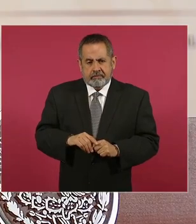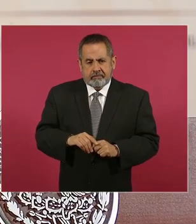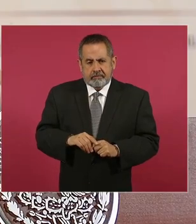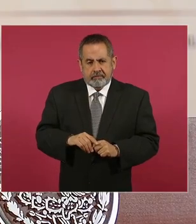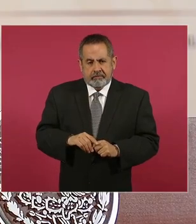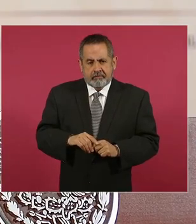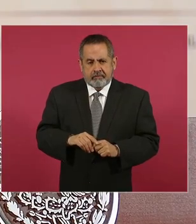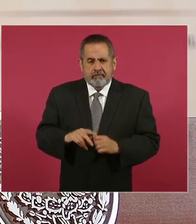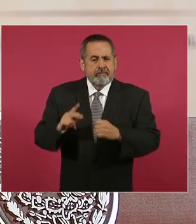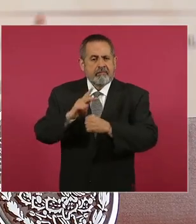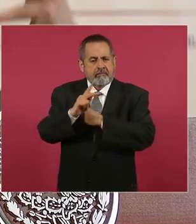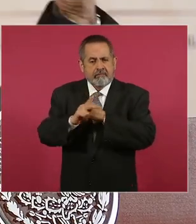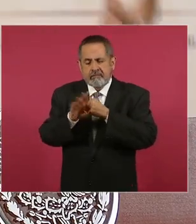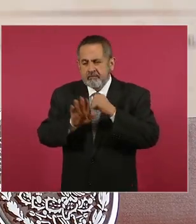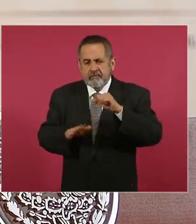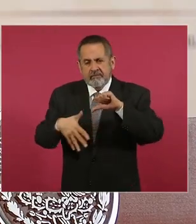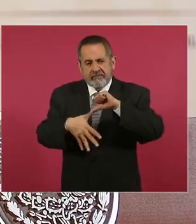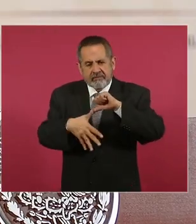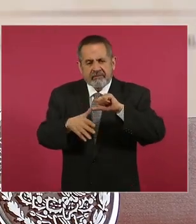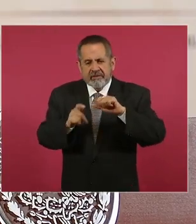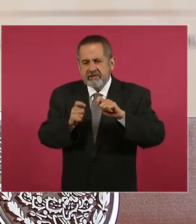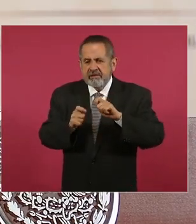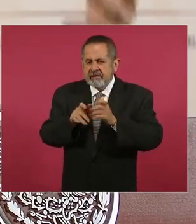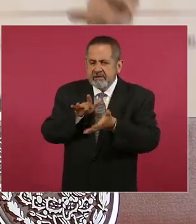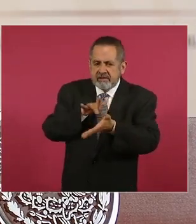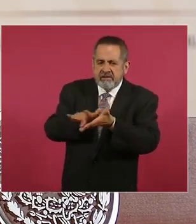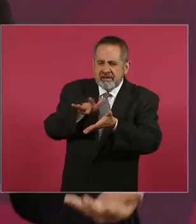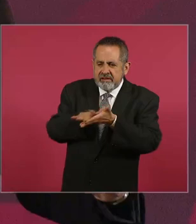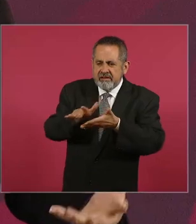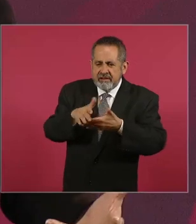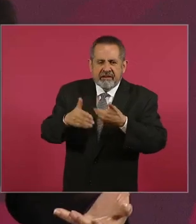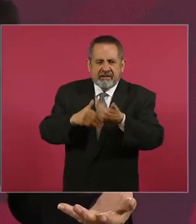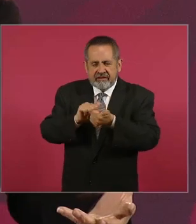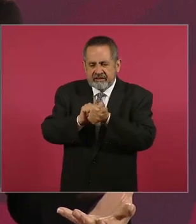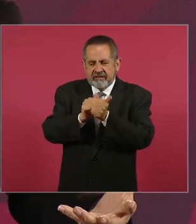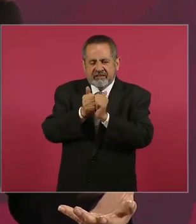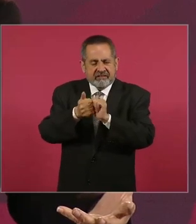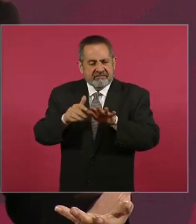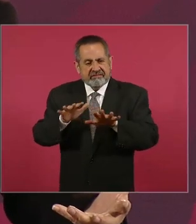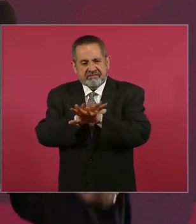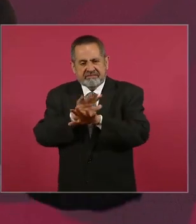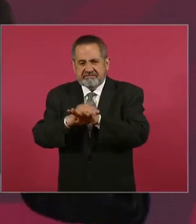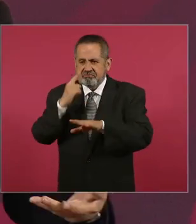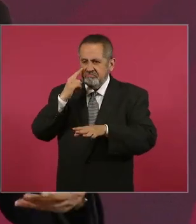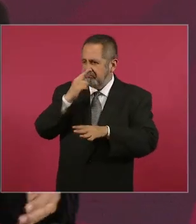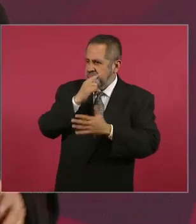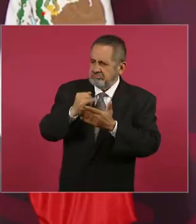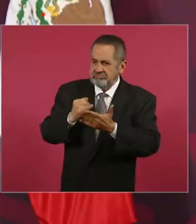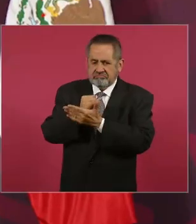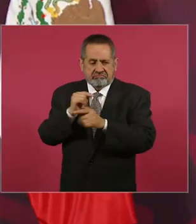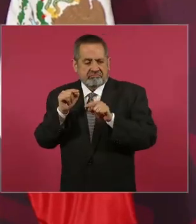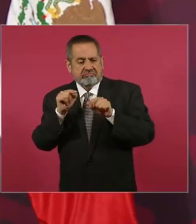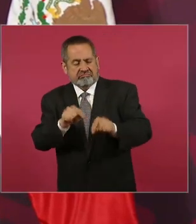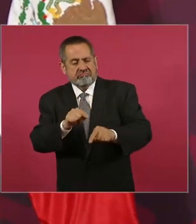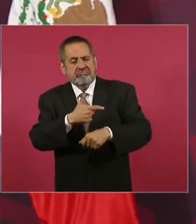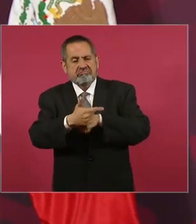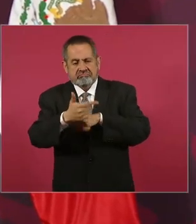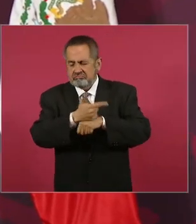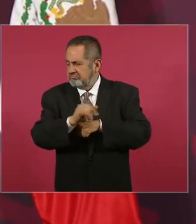en todos los países se está apoyando el proceso democrático de Guatemala.